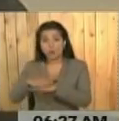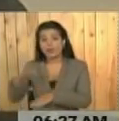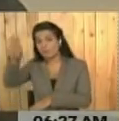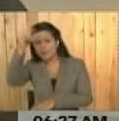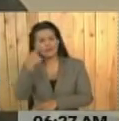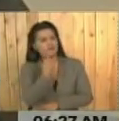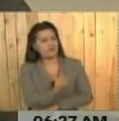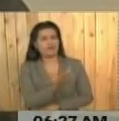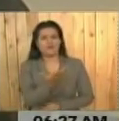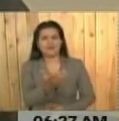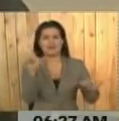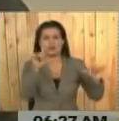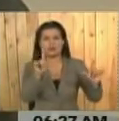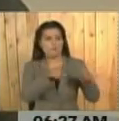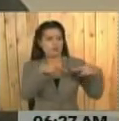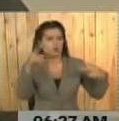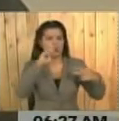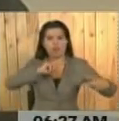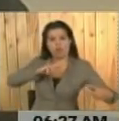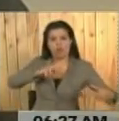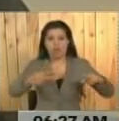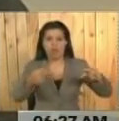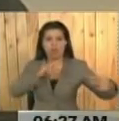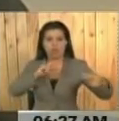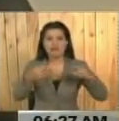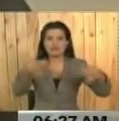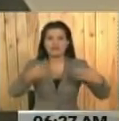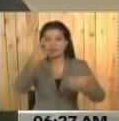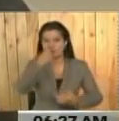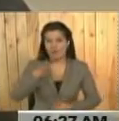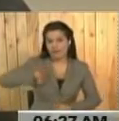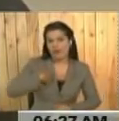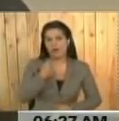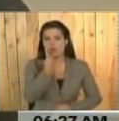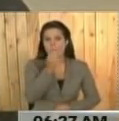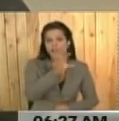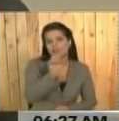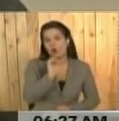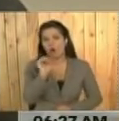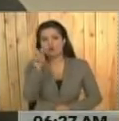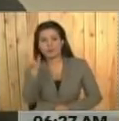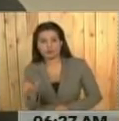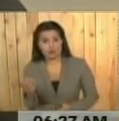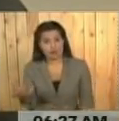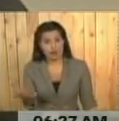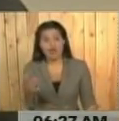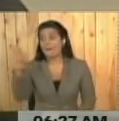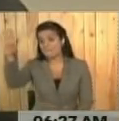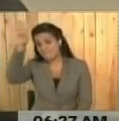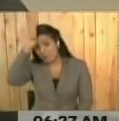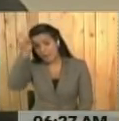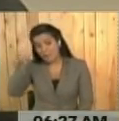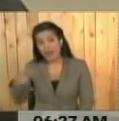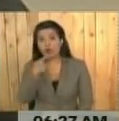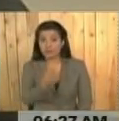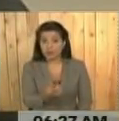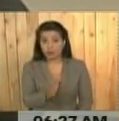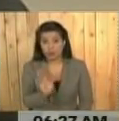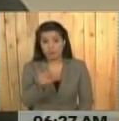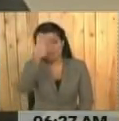causarle daño a una persona en particular o o a un estado en este caso a Venezuela y y el papa lo lo refirió